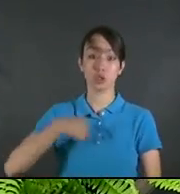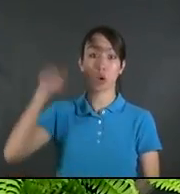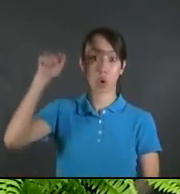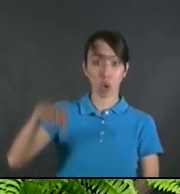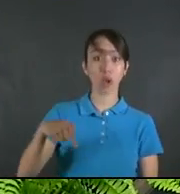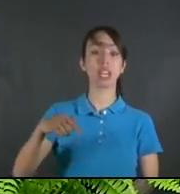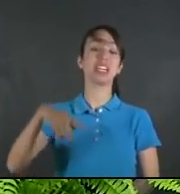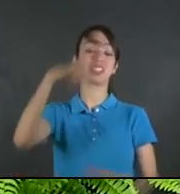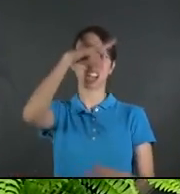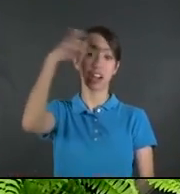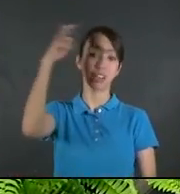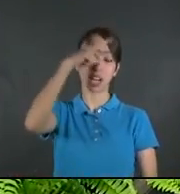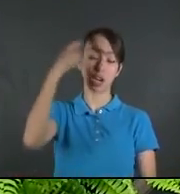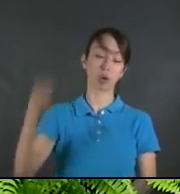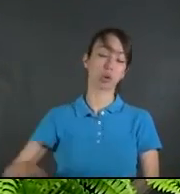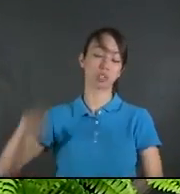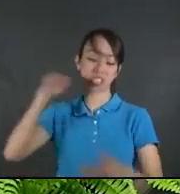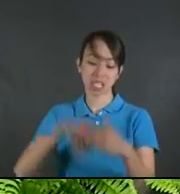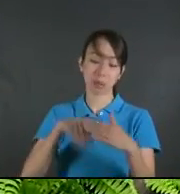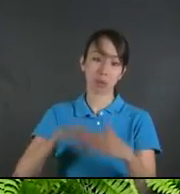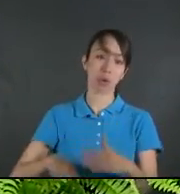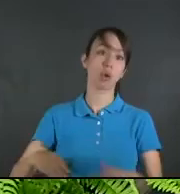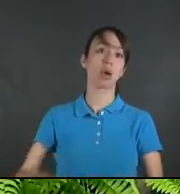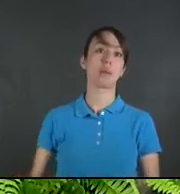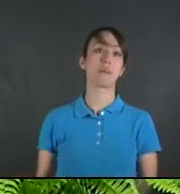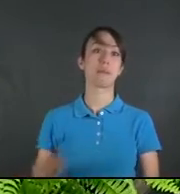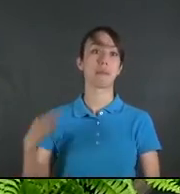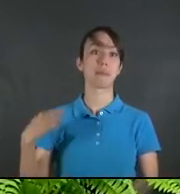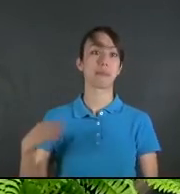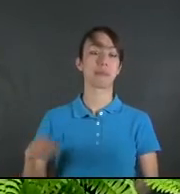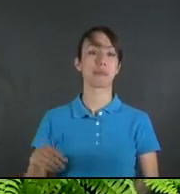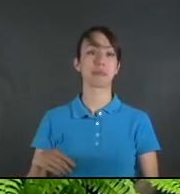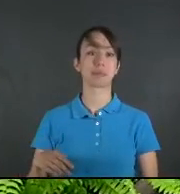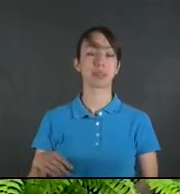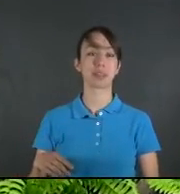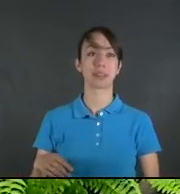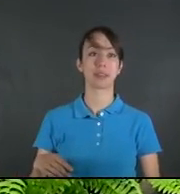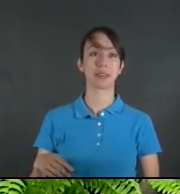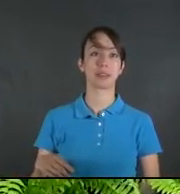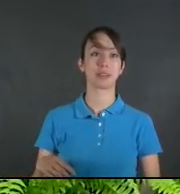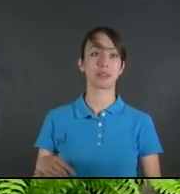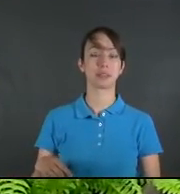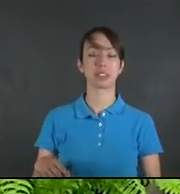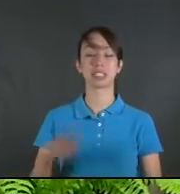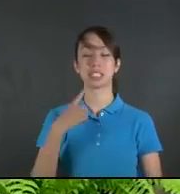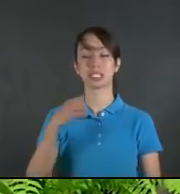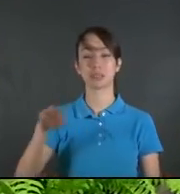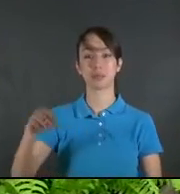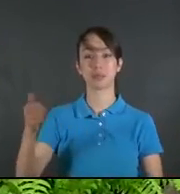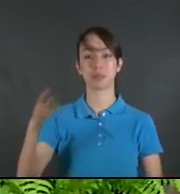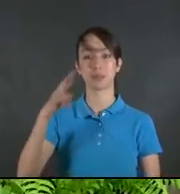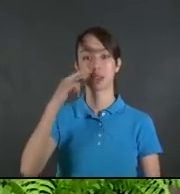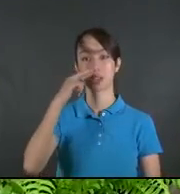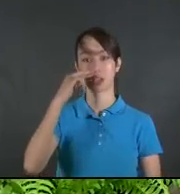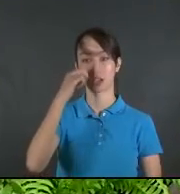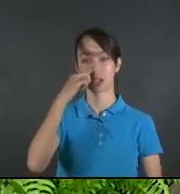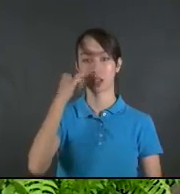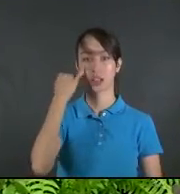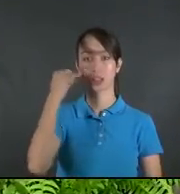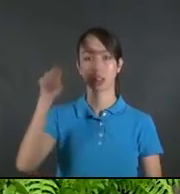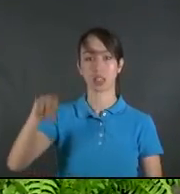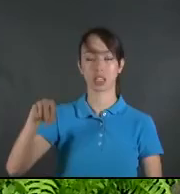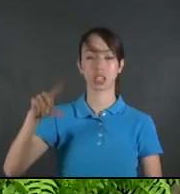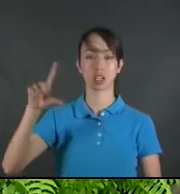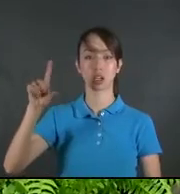una B planto decía Martín Lutero dicen que decía Martín Lutero una seiva pero yo no sé si él conocía la